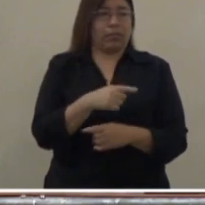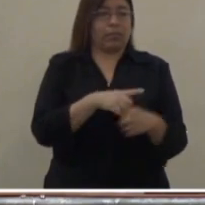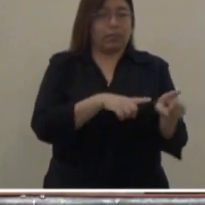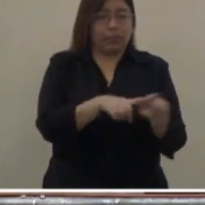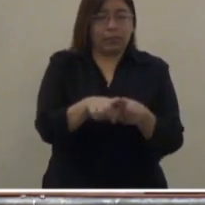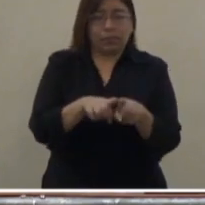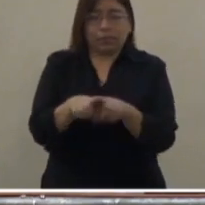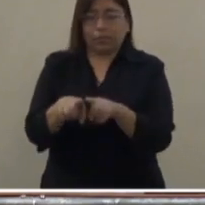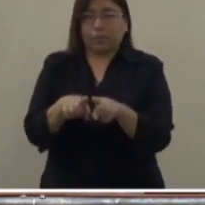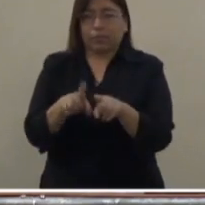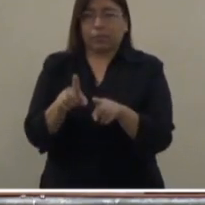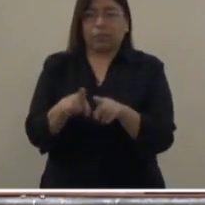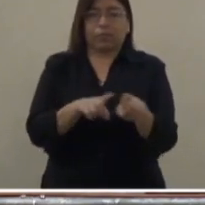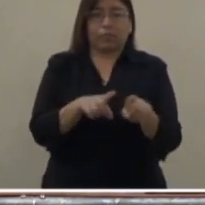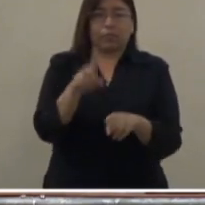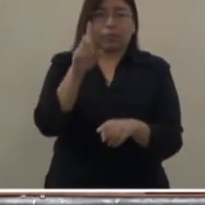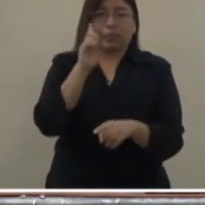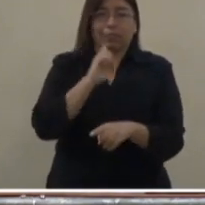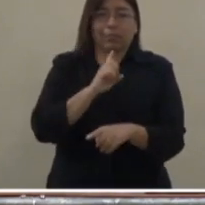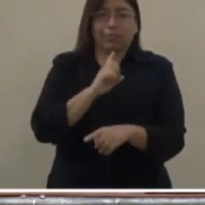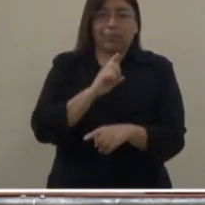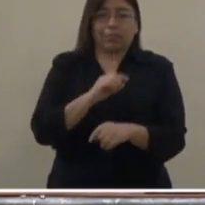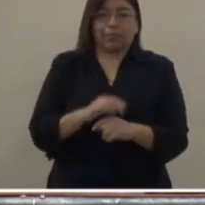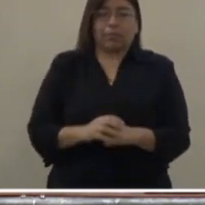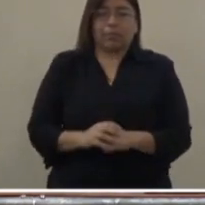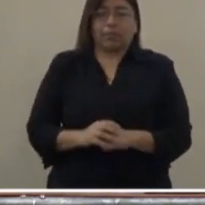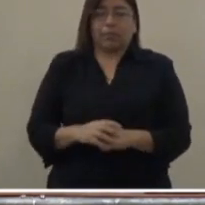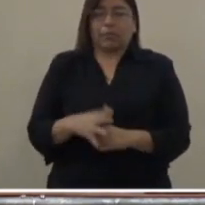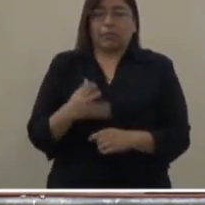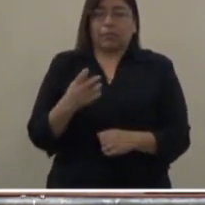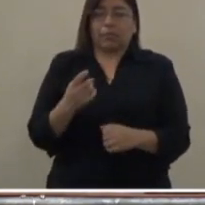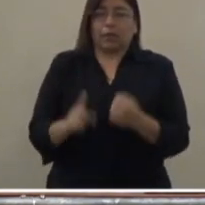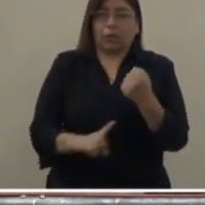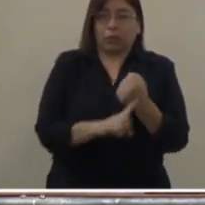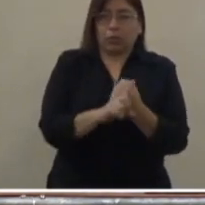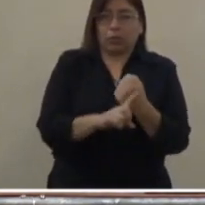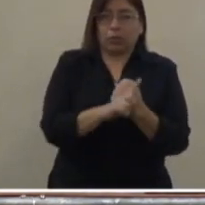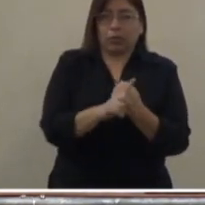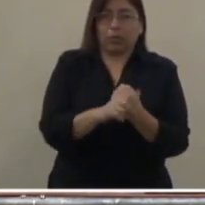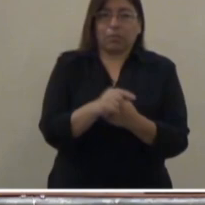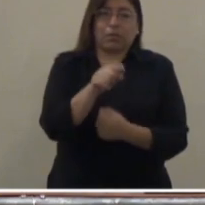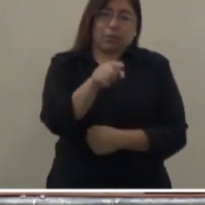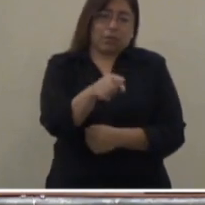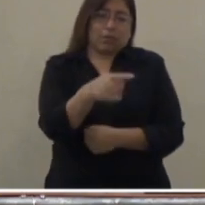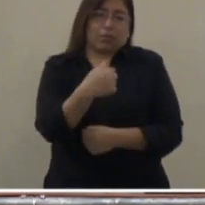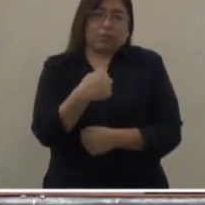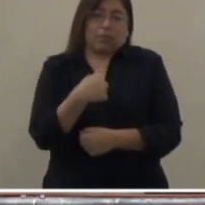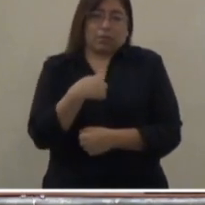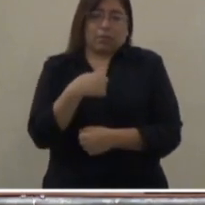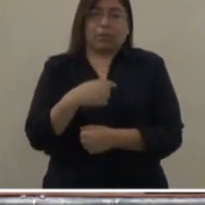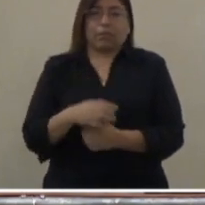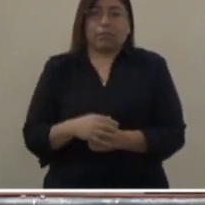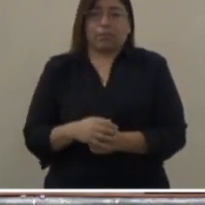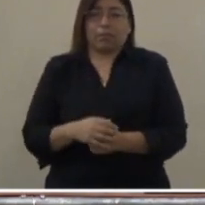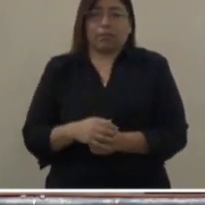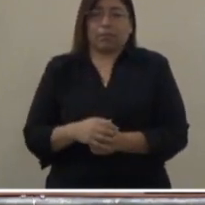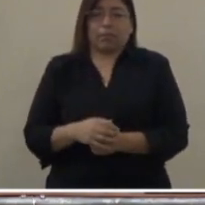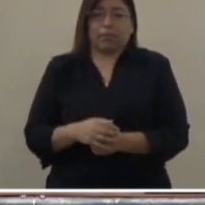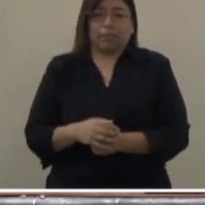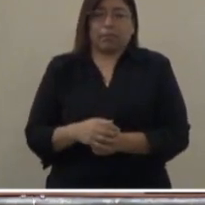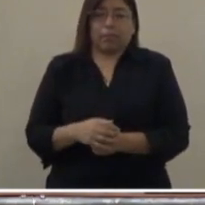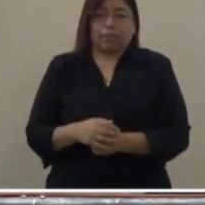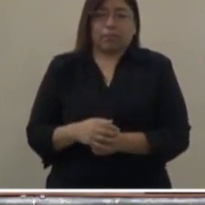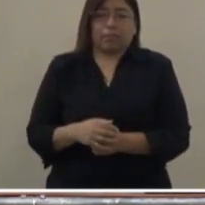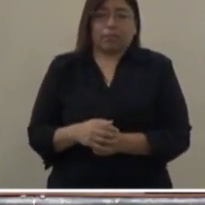En medio de nuestras incongruencias, las de ustedes, la mía, en la que